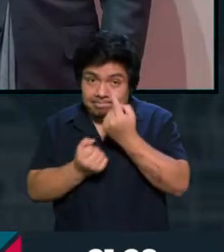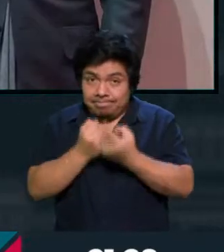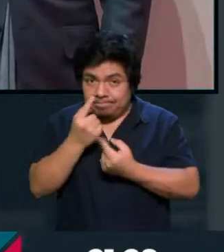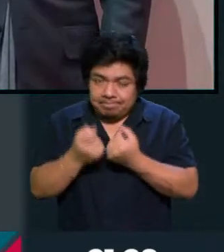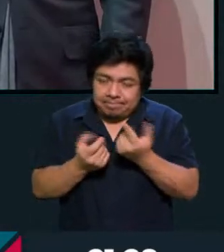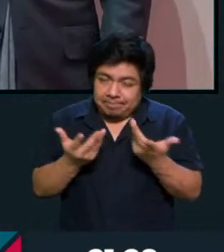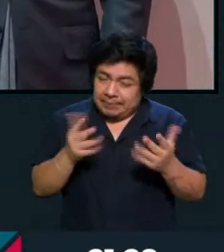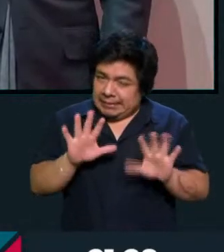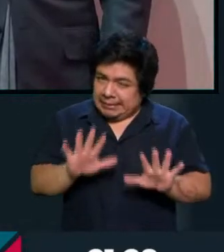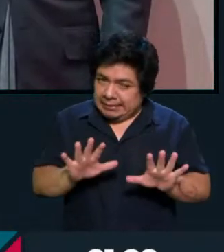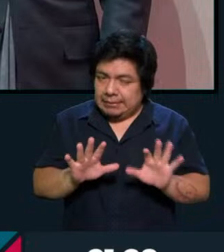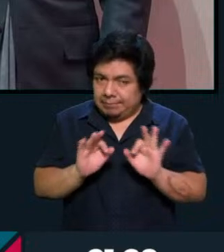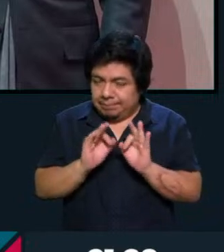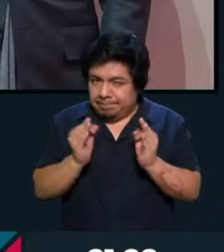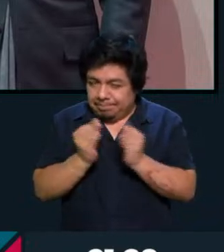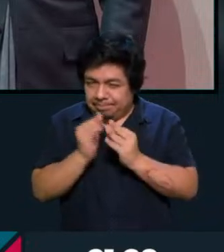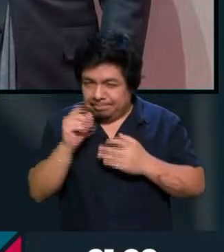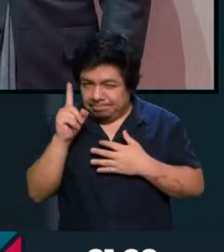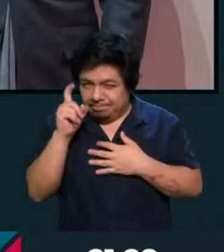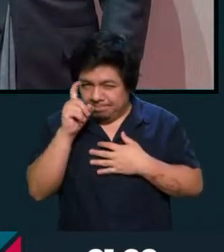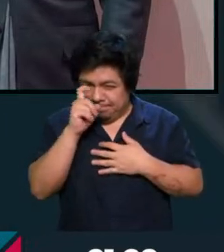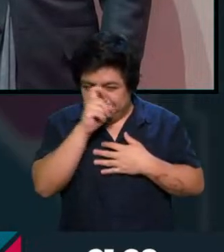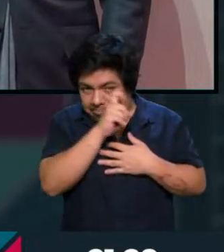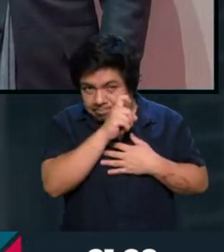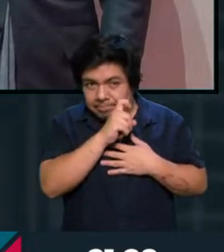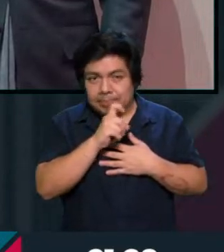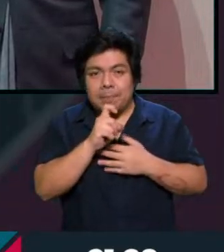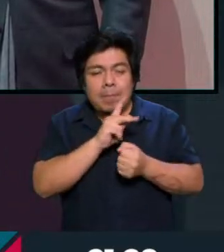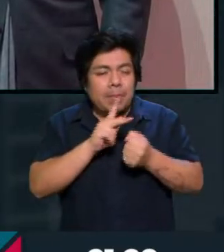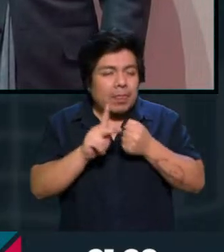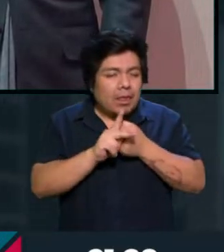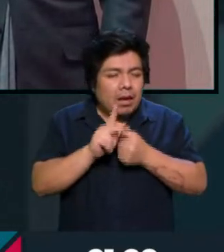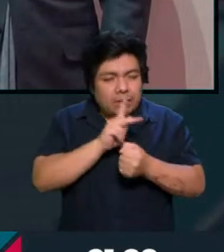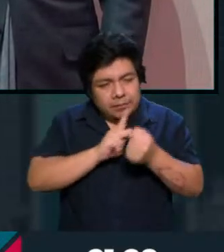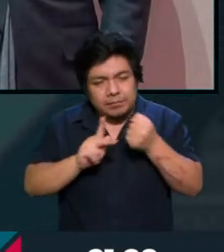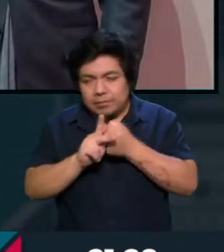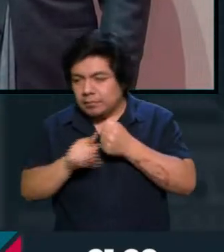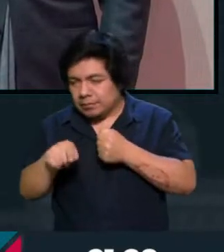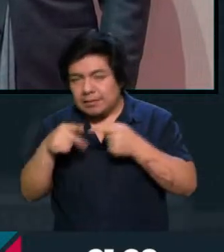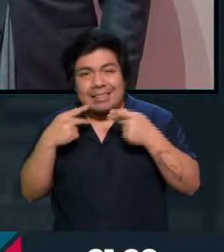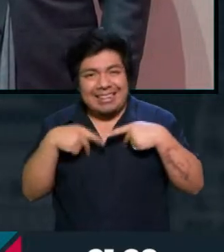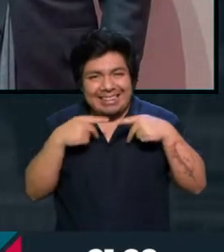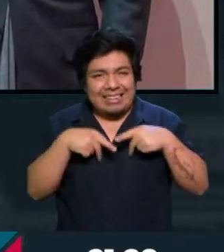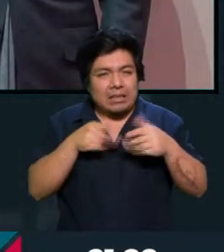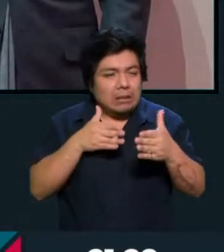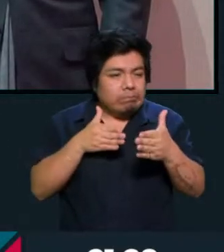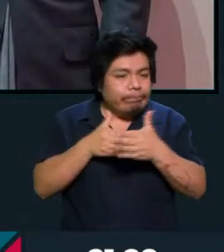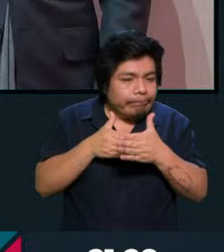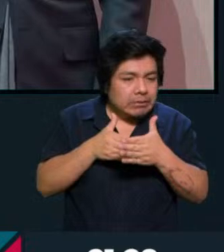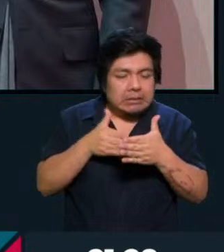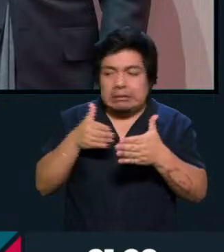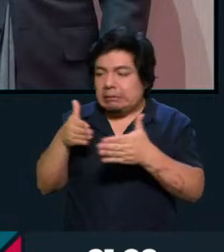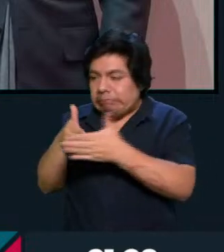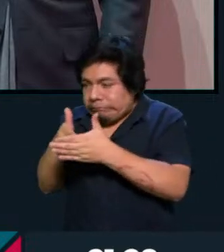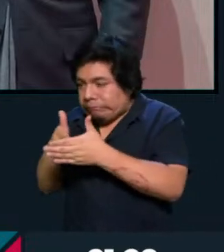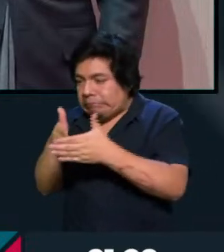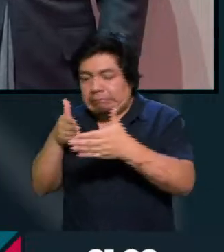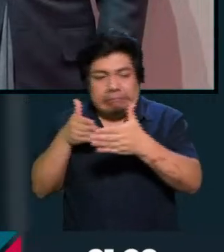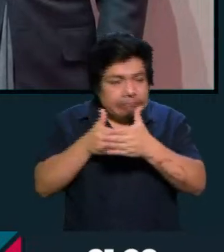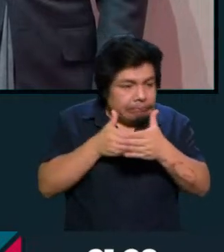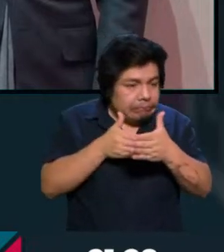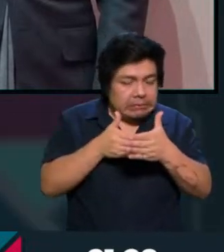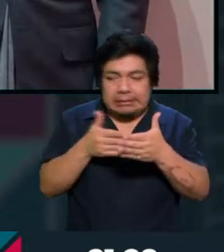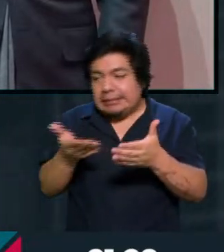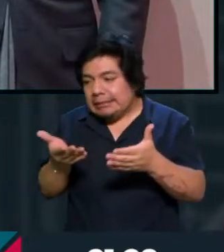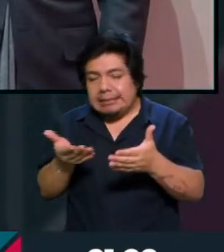muy difícil, porque está habiendo un retorno a los países de las personas que, bueno, se están cerrando las oportunidades para, en este